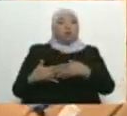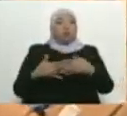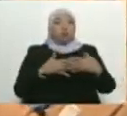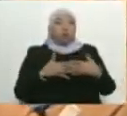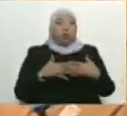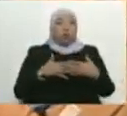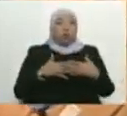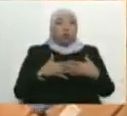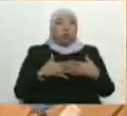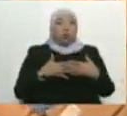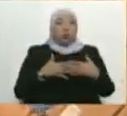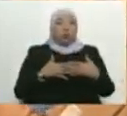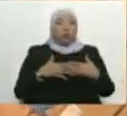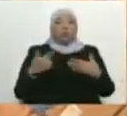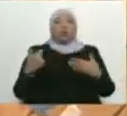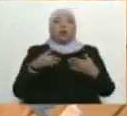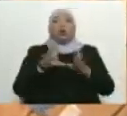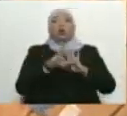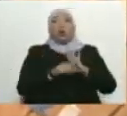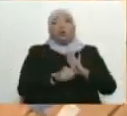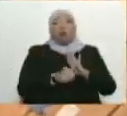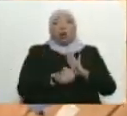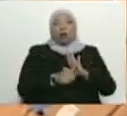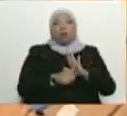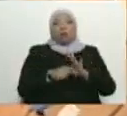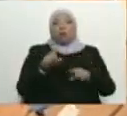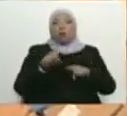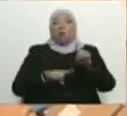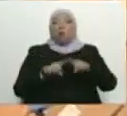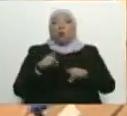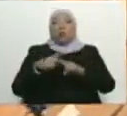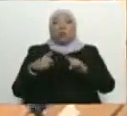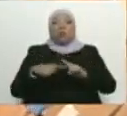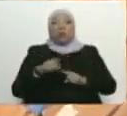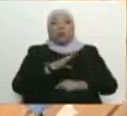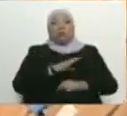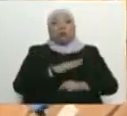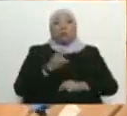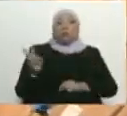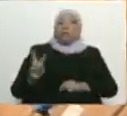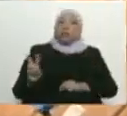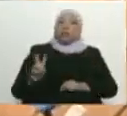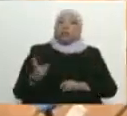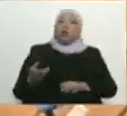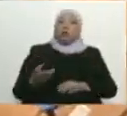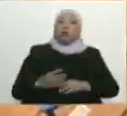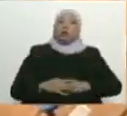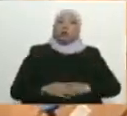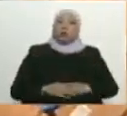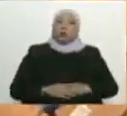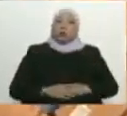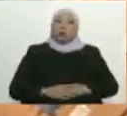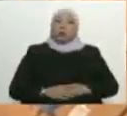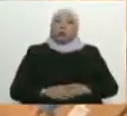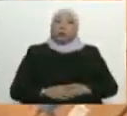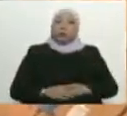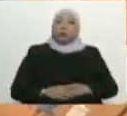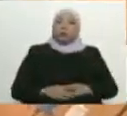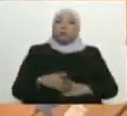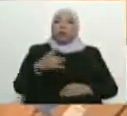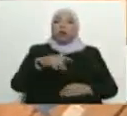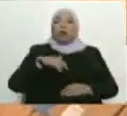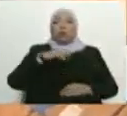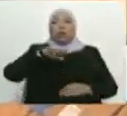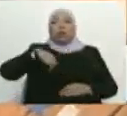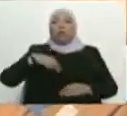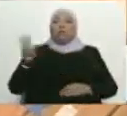para despojar de ingentes recursos que son de todos los venezolanos. Citgo, siendo el mayor activo de